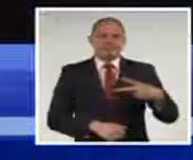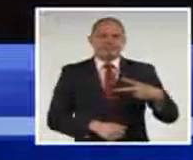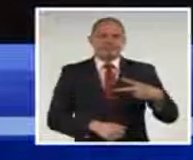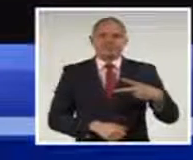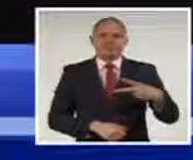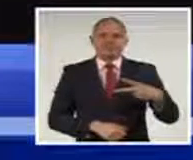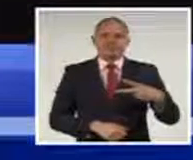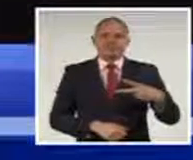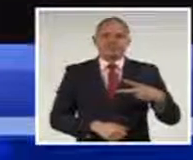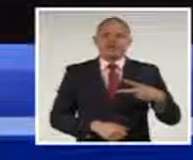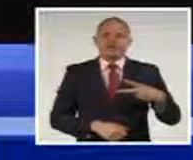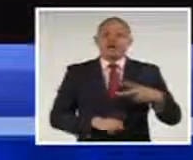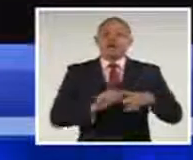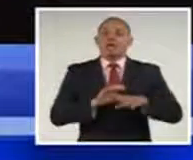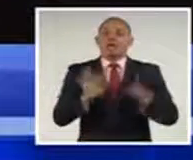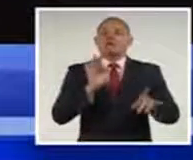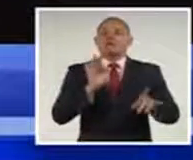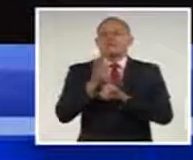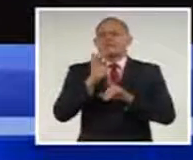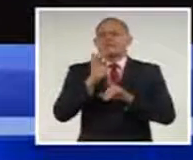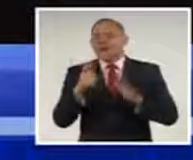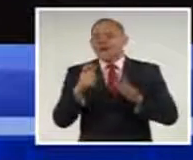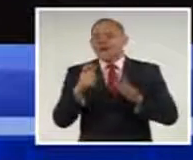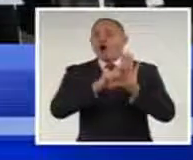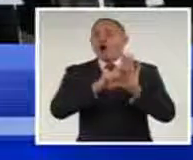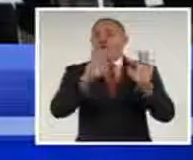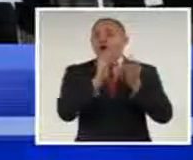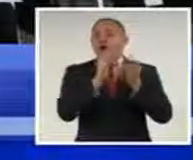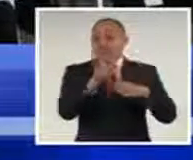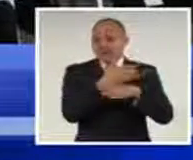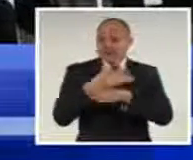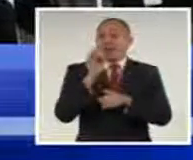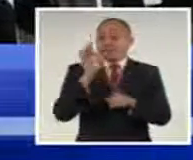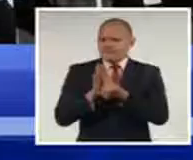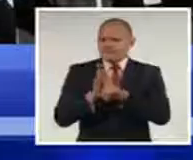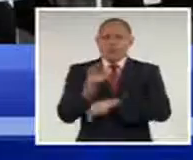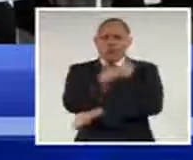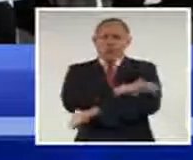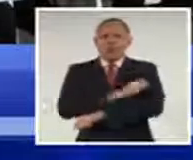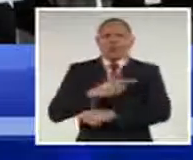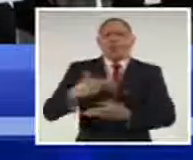Avanzan asambleas piloto en la consulta popular del proyecto de Código de las Familias.